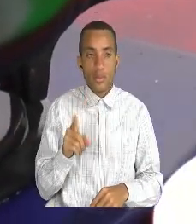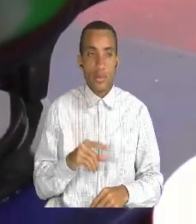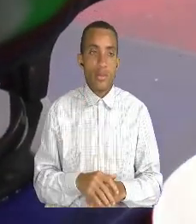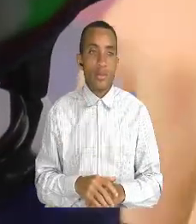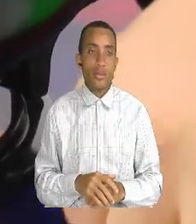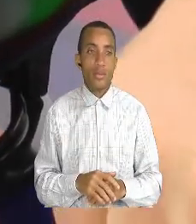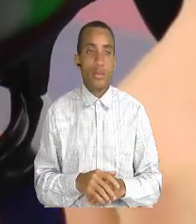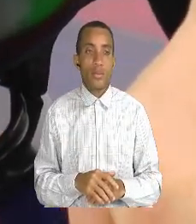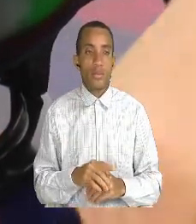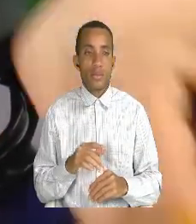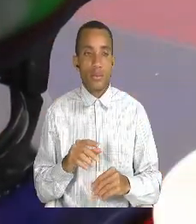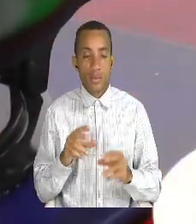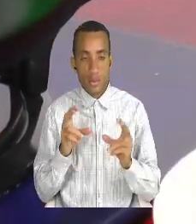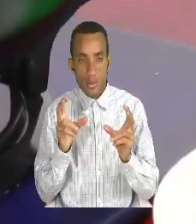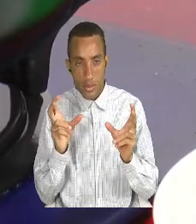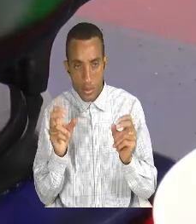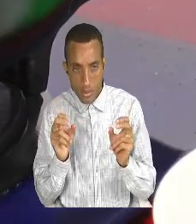¿Tiene langostinos?